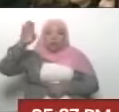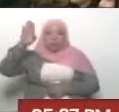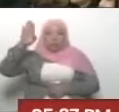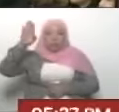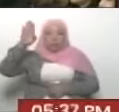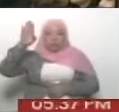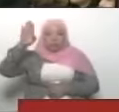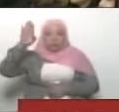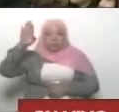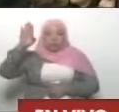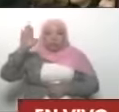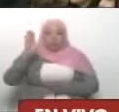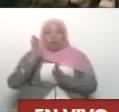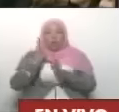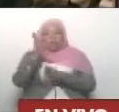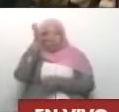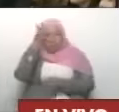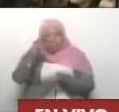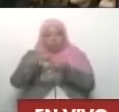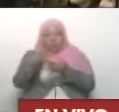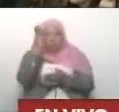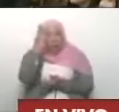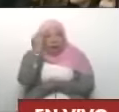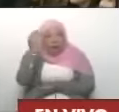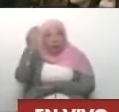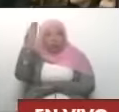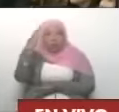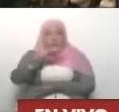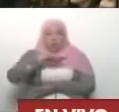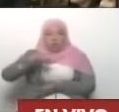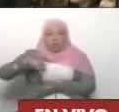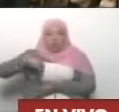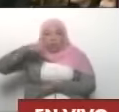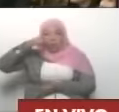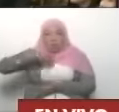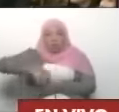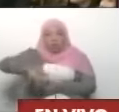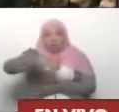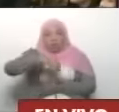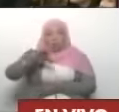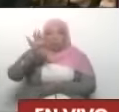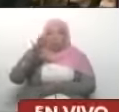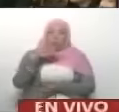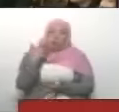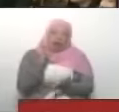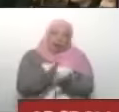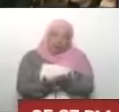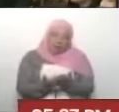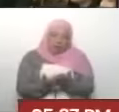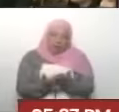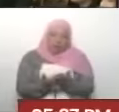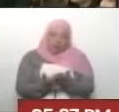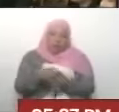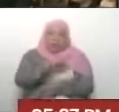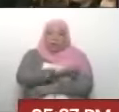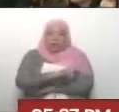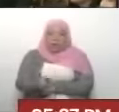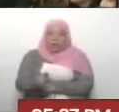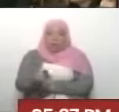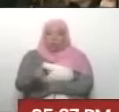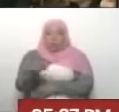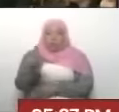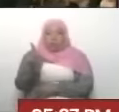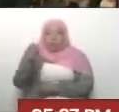Si así fuere, que Dios, nuestro pueblo y nuestra patria se lo agradezcan, sino que se lo exijan, quedan